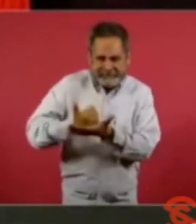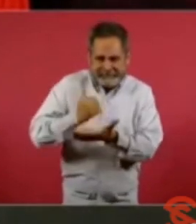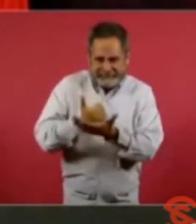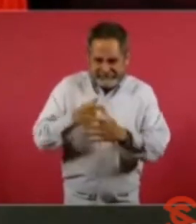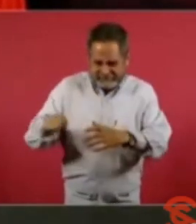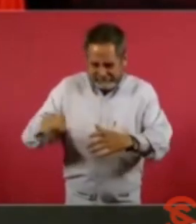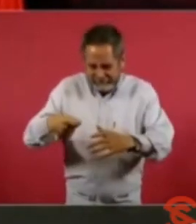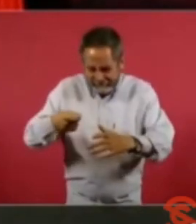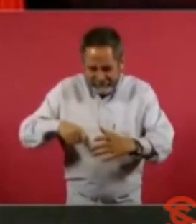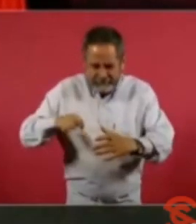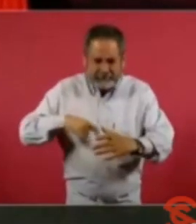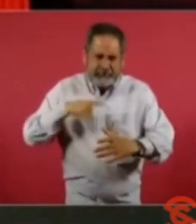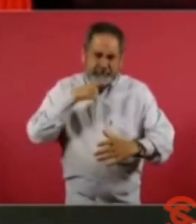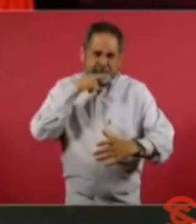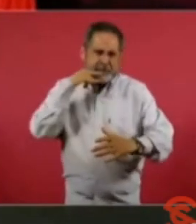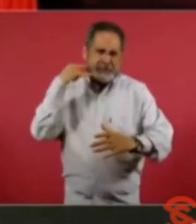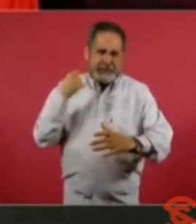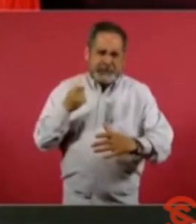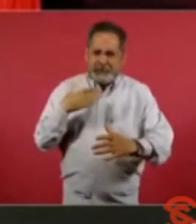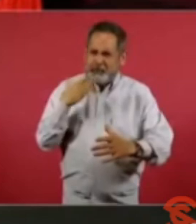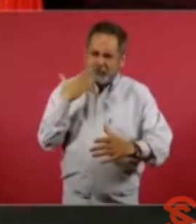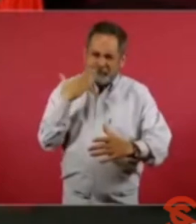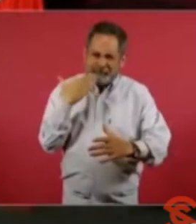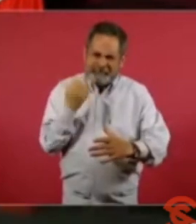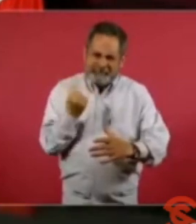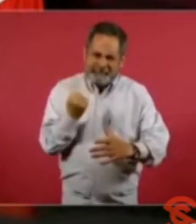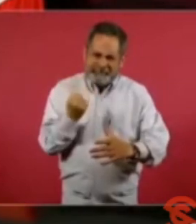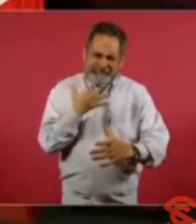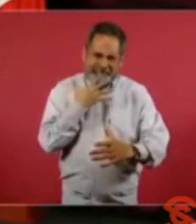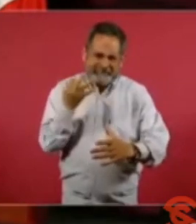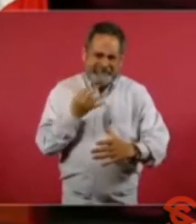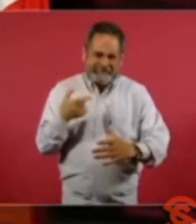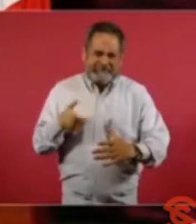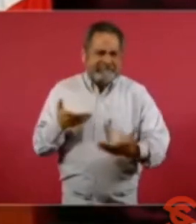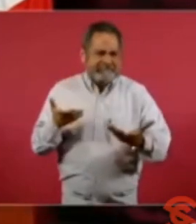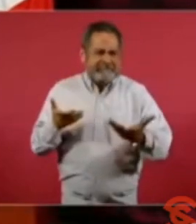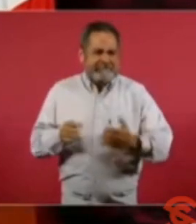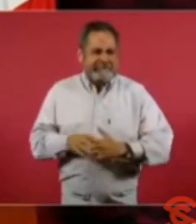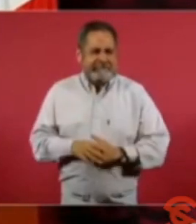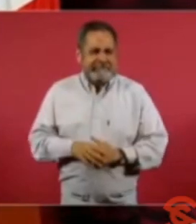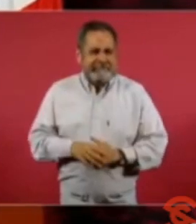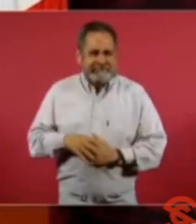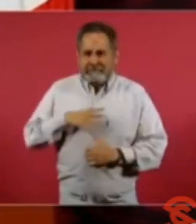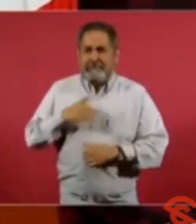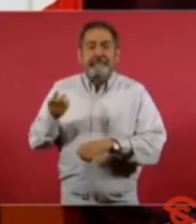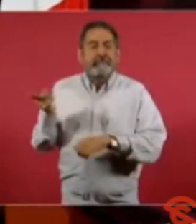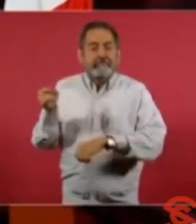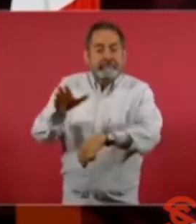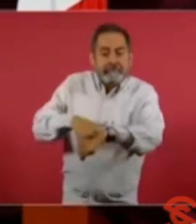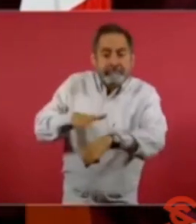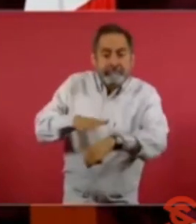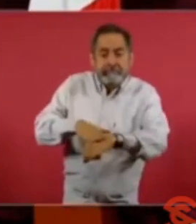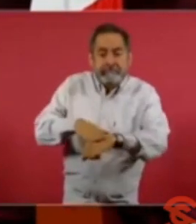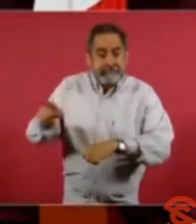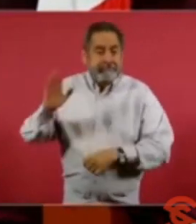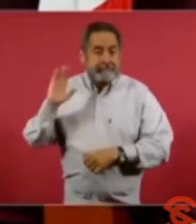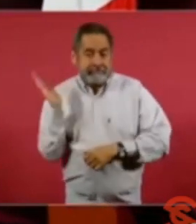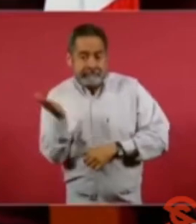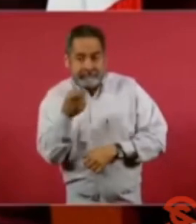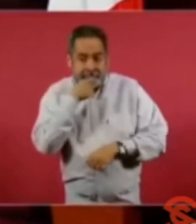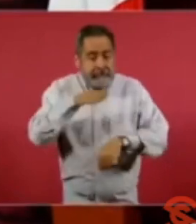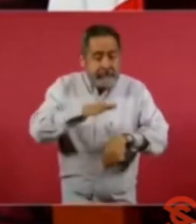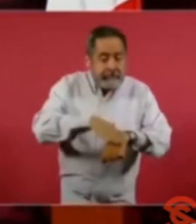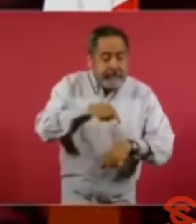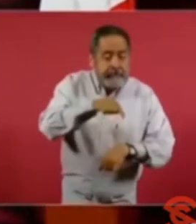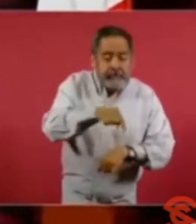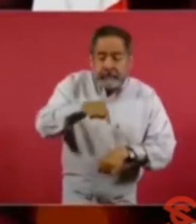molcajetes con la salsa picante No ya está avisan no los meseros